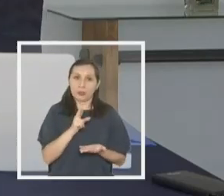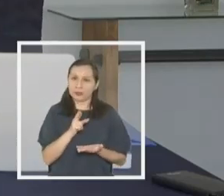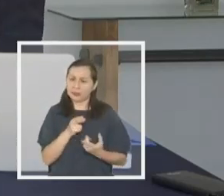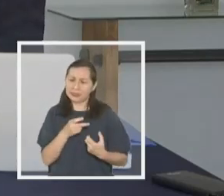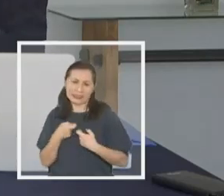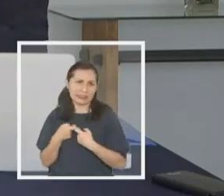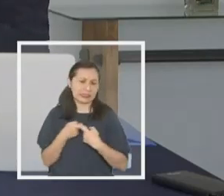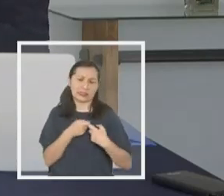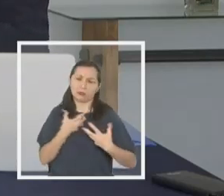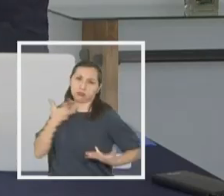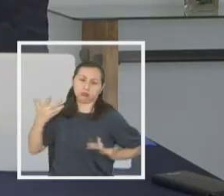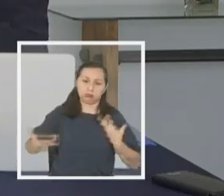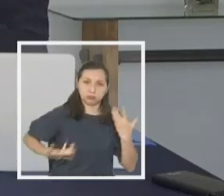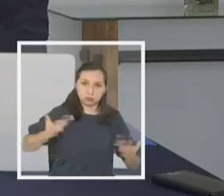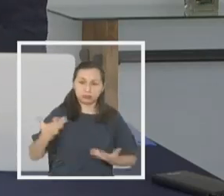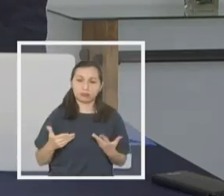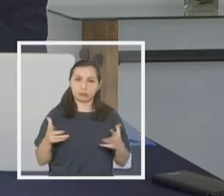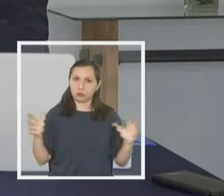extremo violento